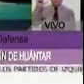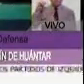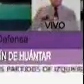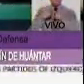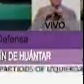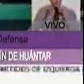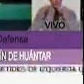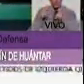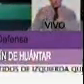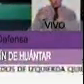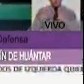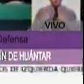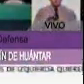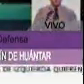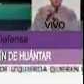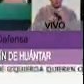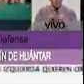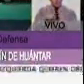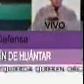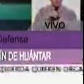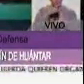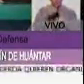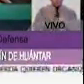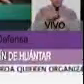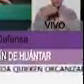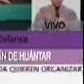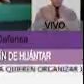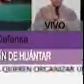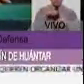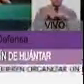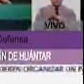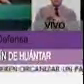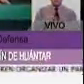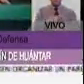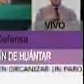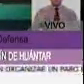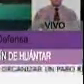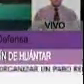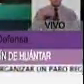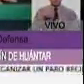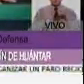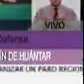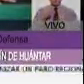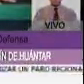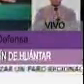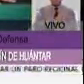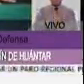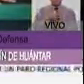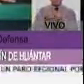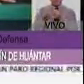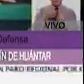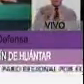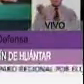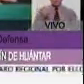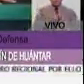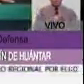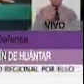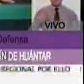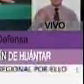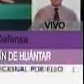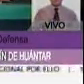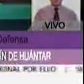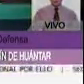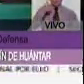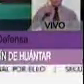razón, periódicamente en la sede del Ministerio de Justicia, como ha señalado el ministro, el presidente del